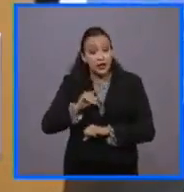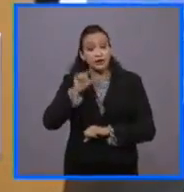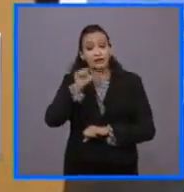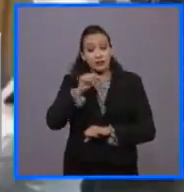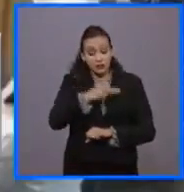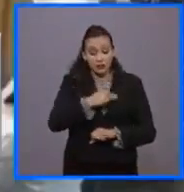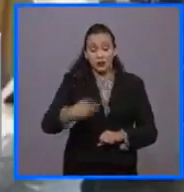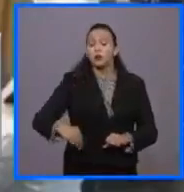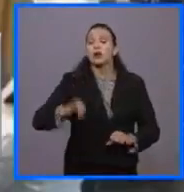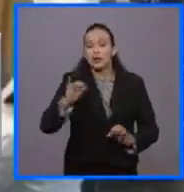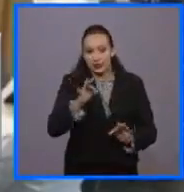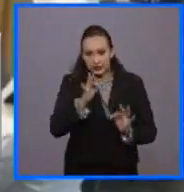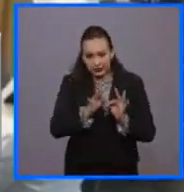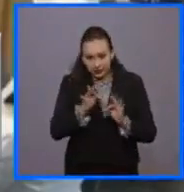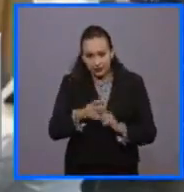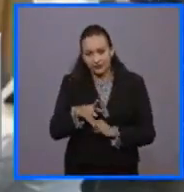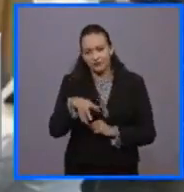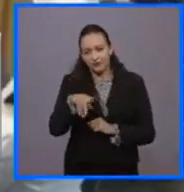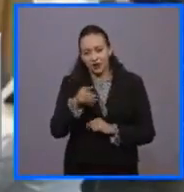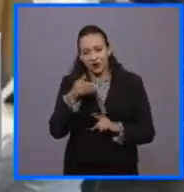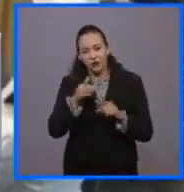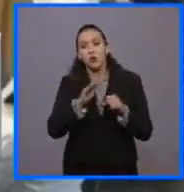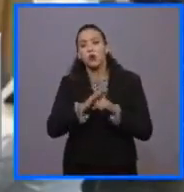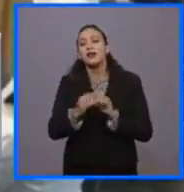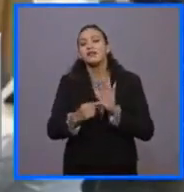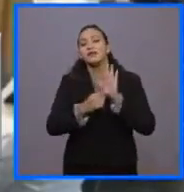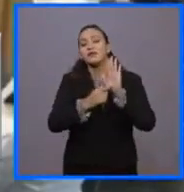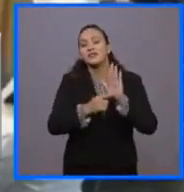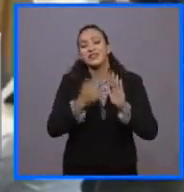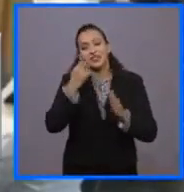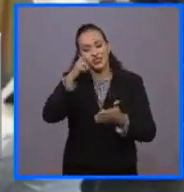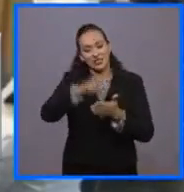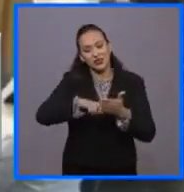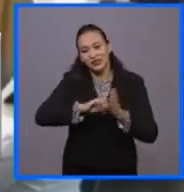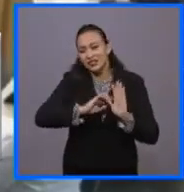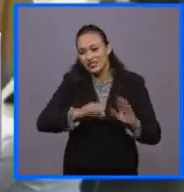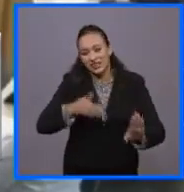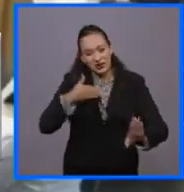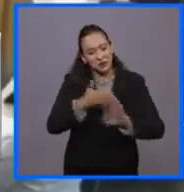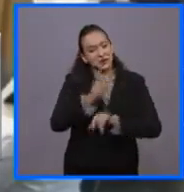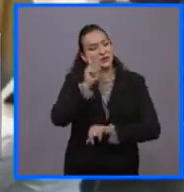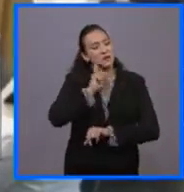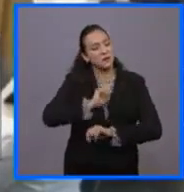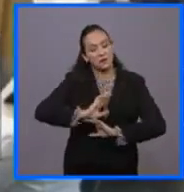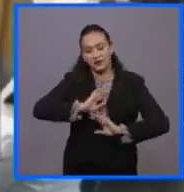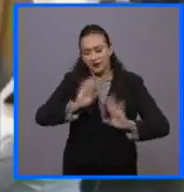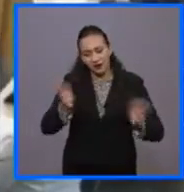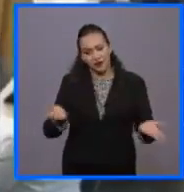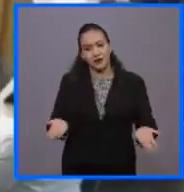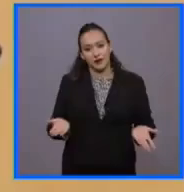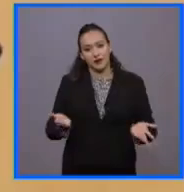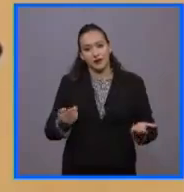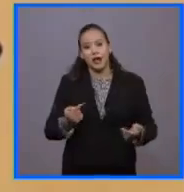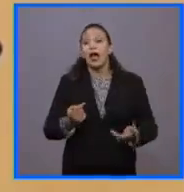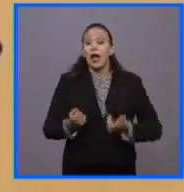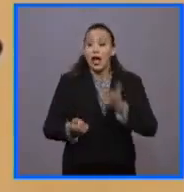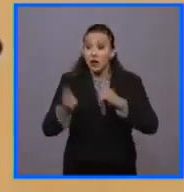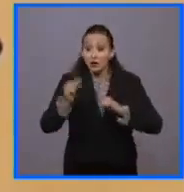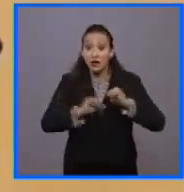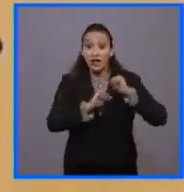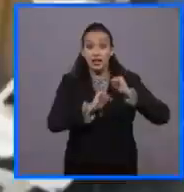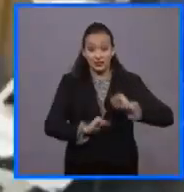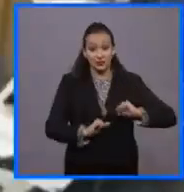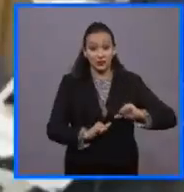municipios de la entidad, con lo cual se busca evidenciar y corregir la violencia institucional, es decir, cuando las autoridades